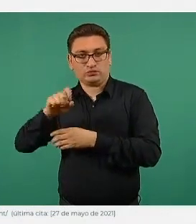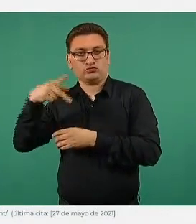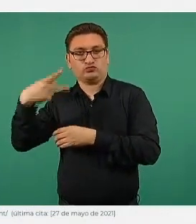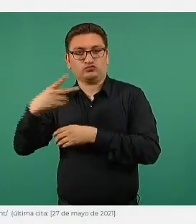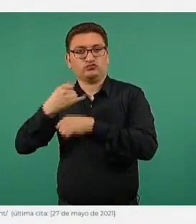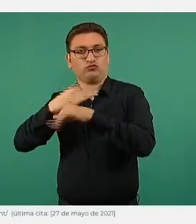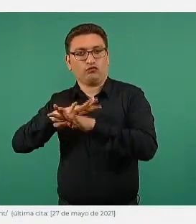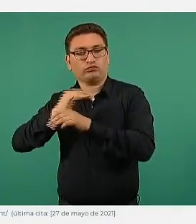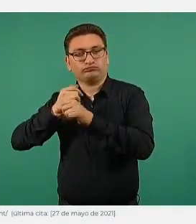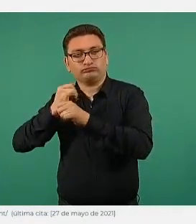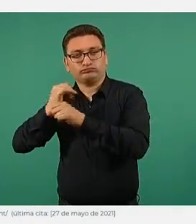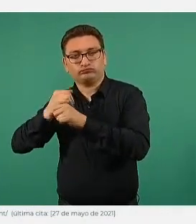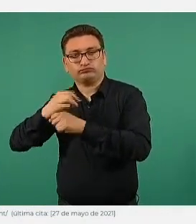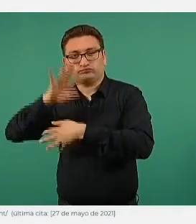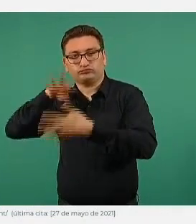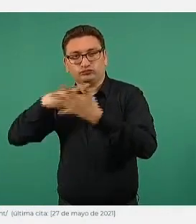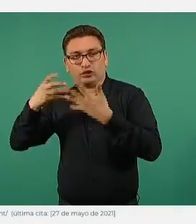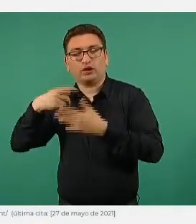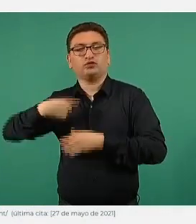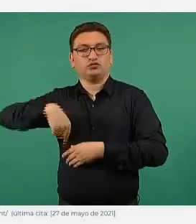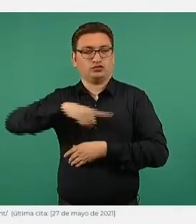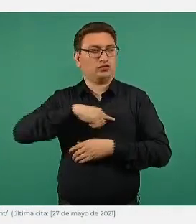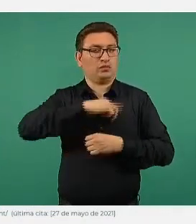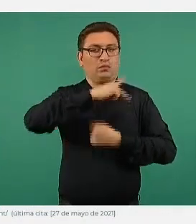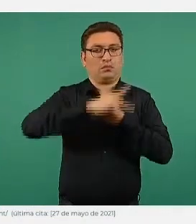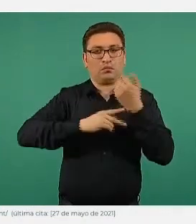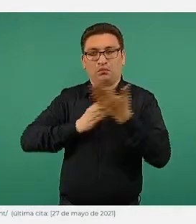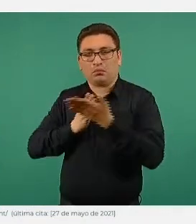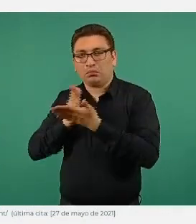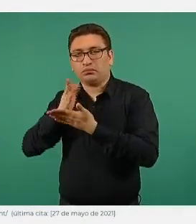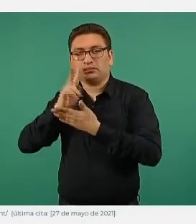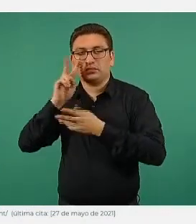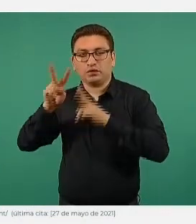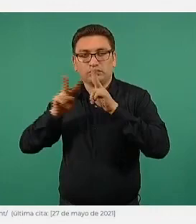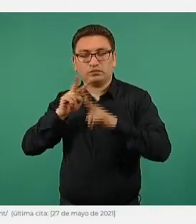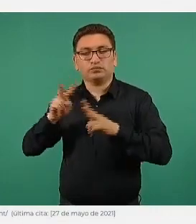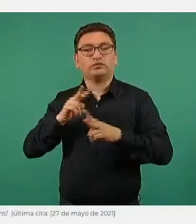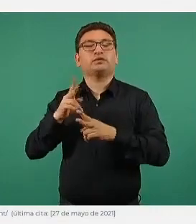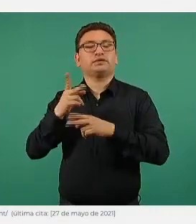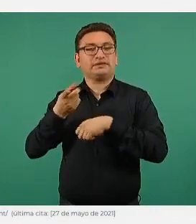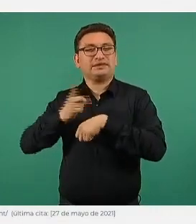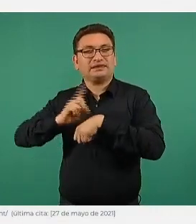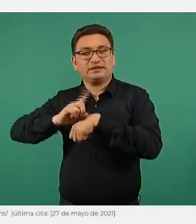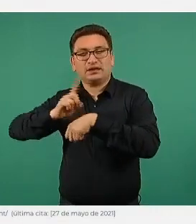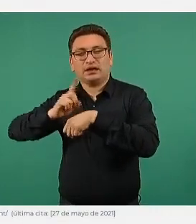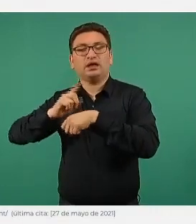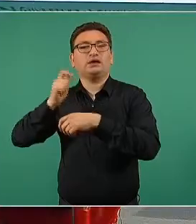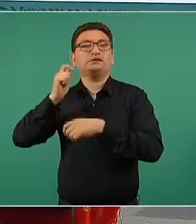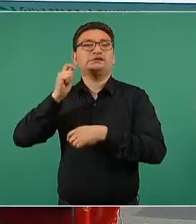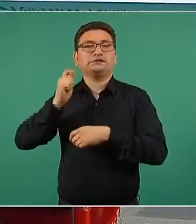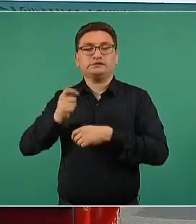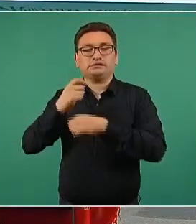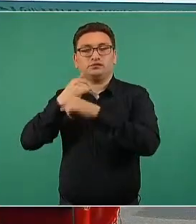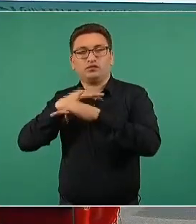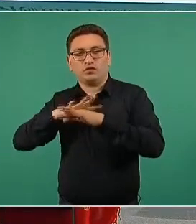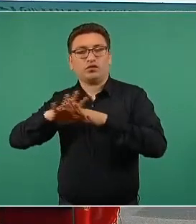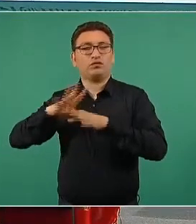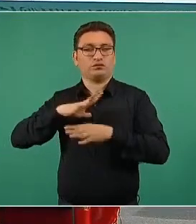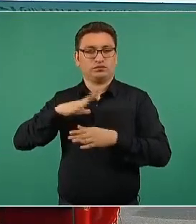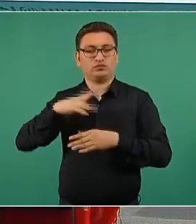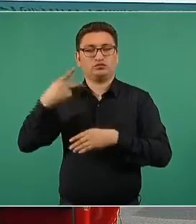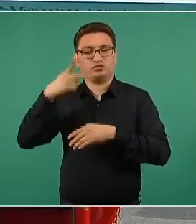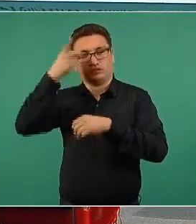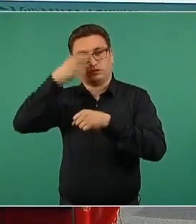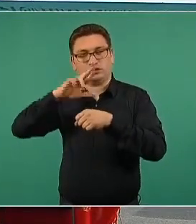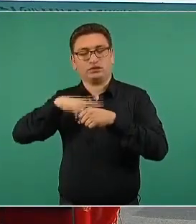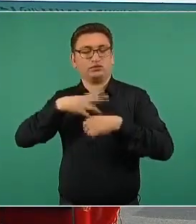Salud y al cual pues tenemos acceso los países y visualizamos de manera diaria como les comento, a través de la Dirección